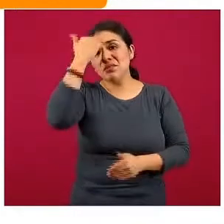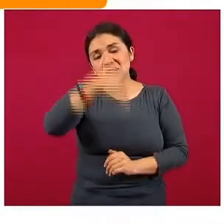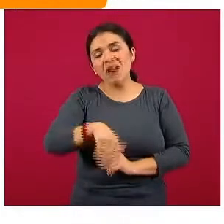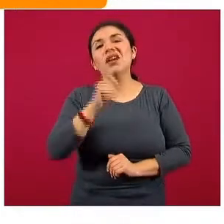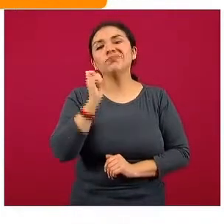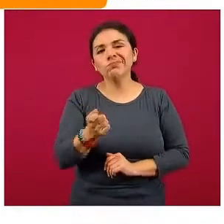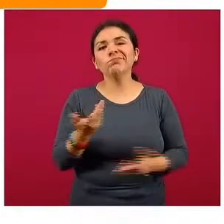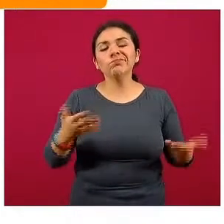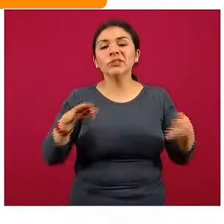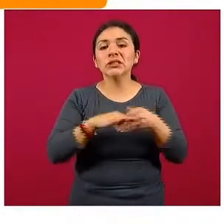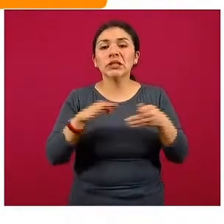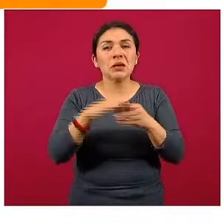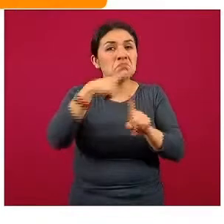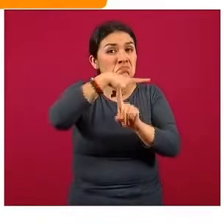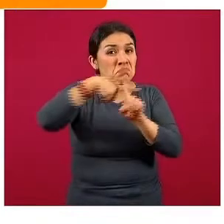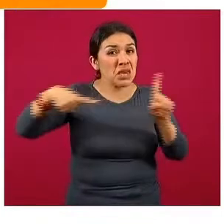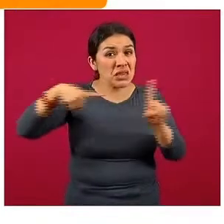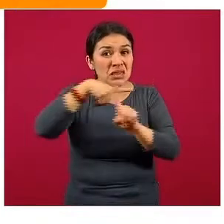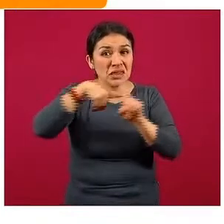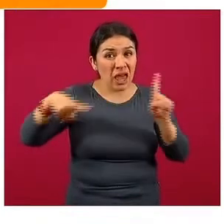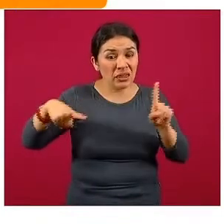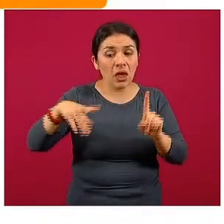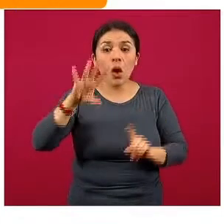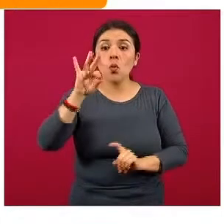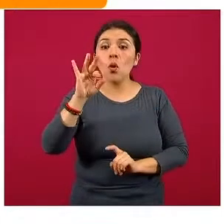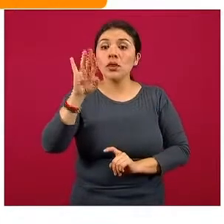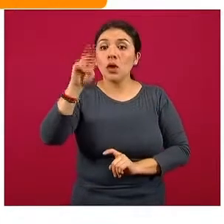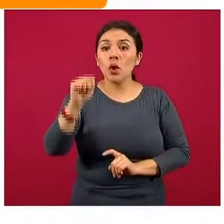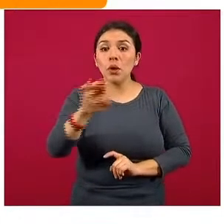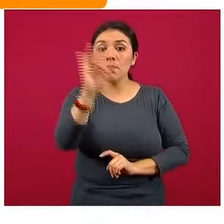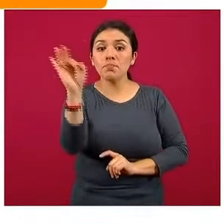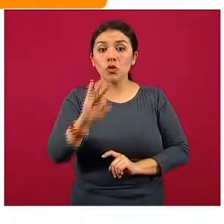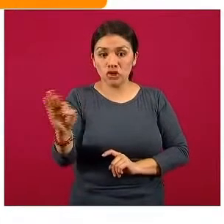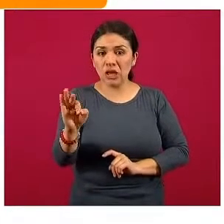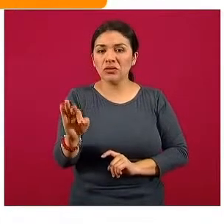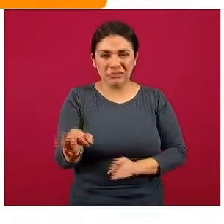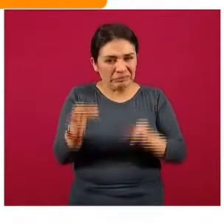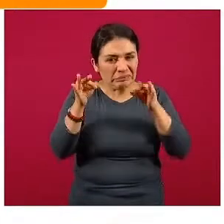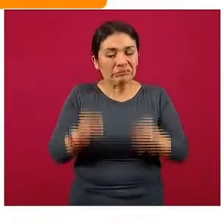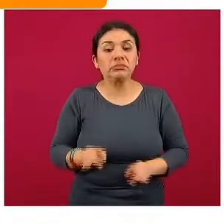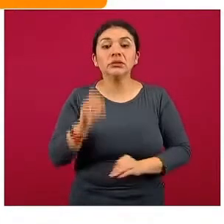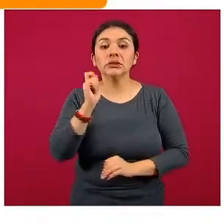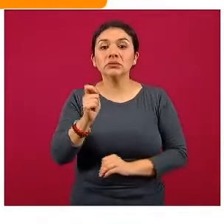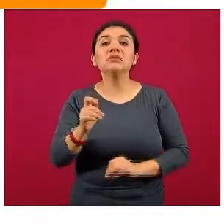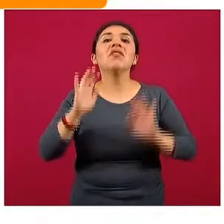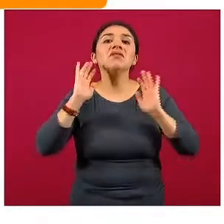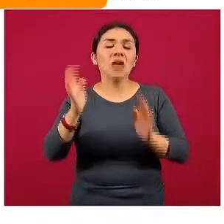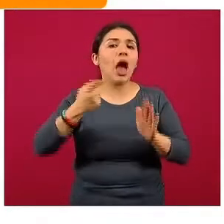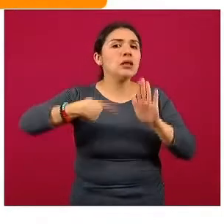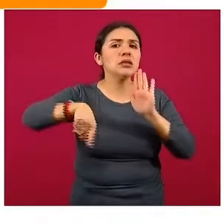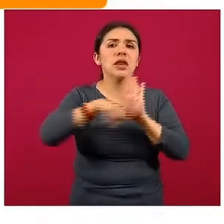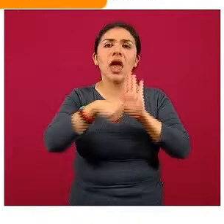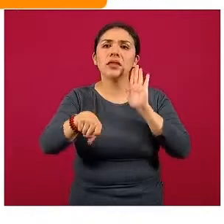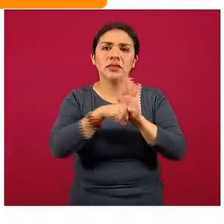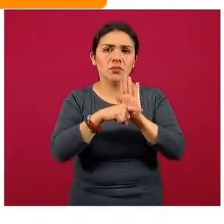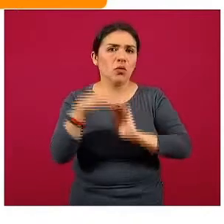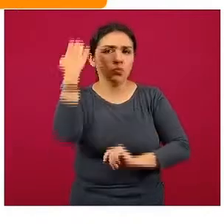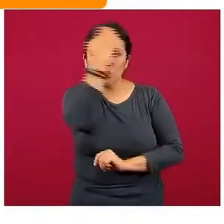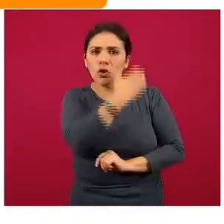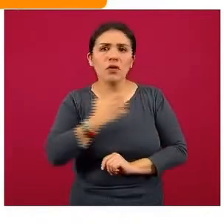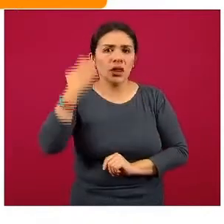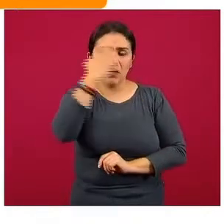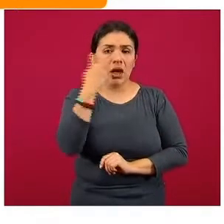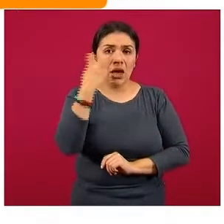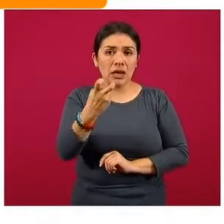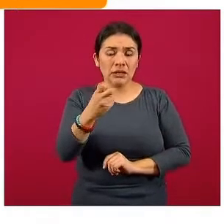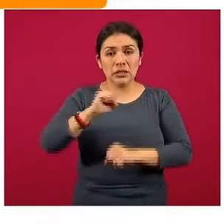que prácticamente la mitad de ellas, 49% para ser exacto, ya han dado negativo a la prueba